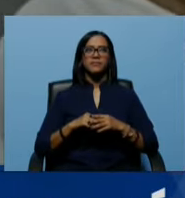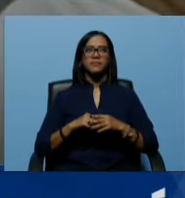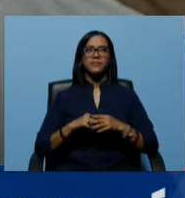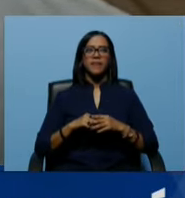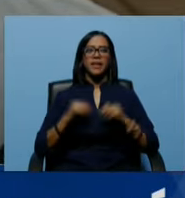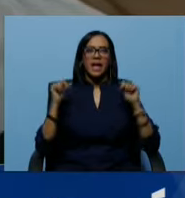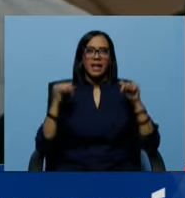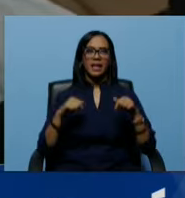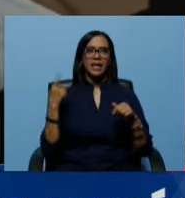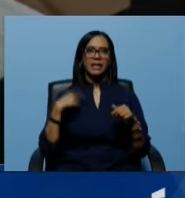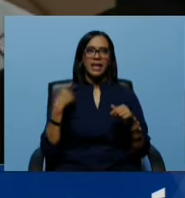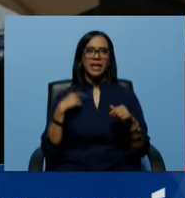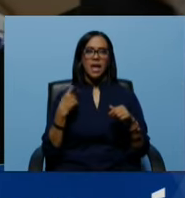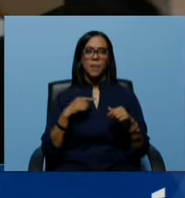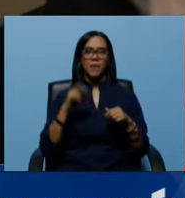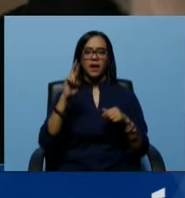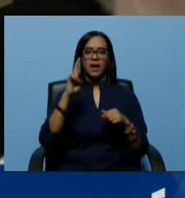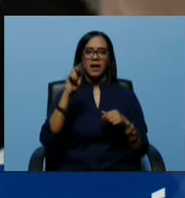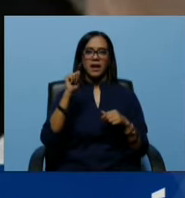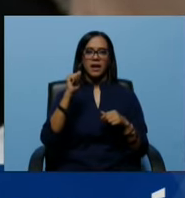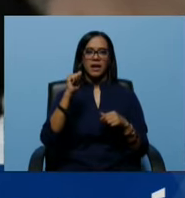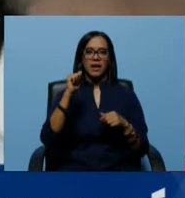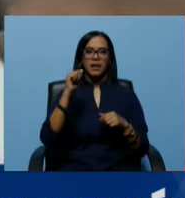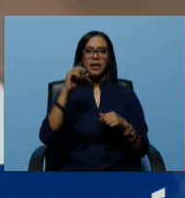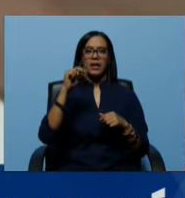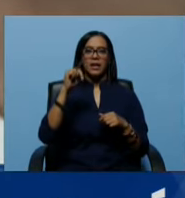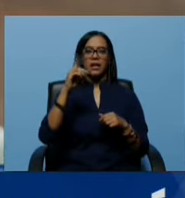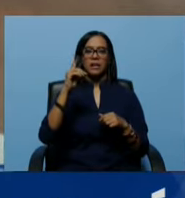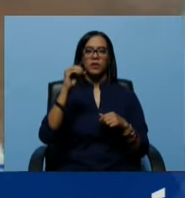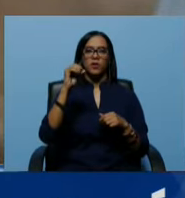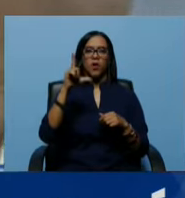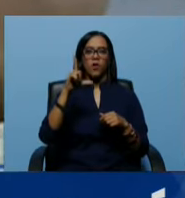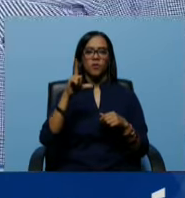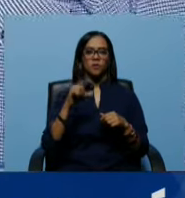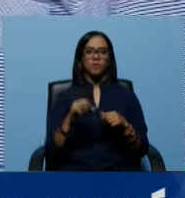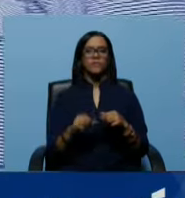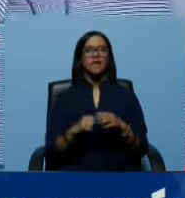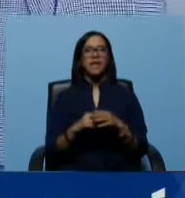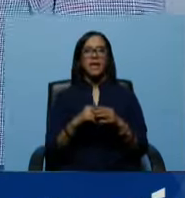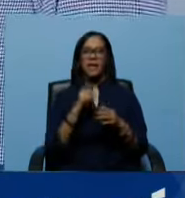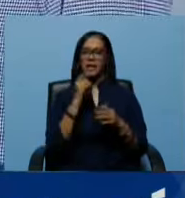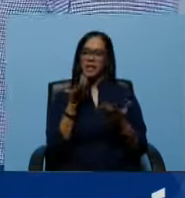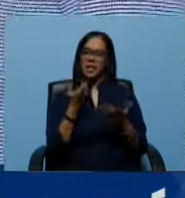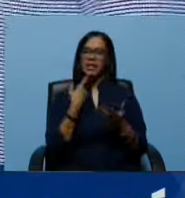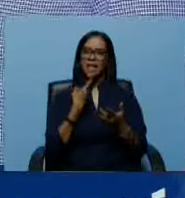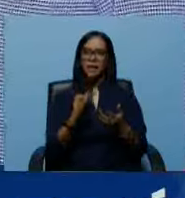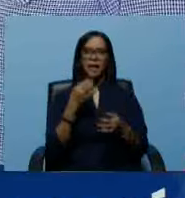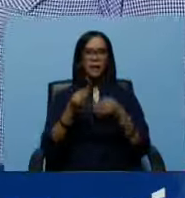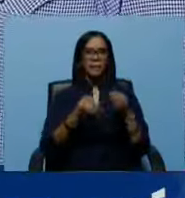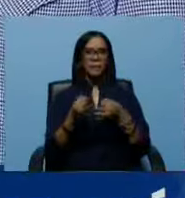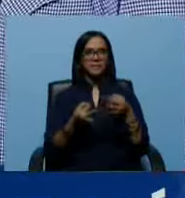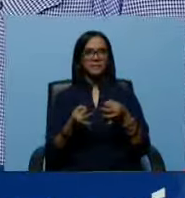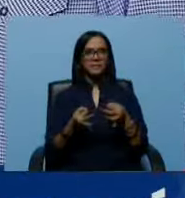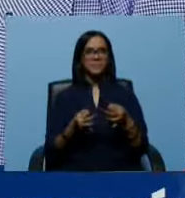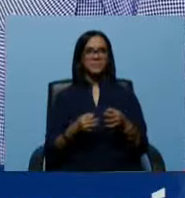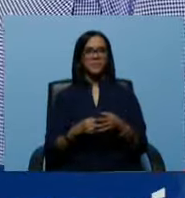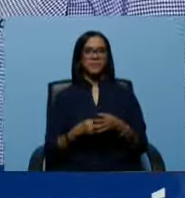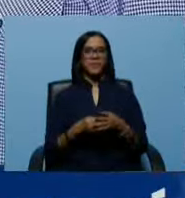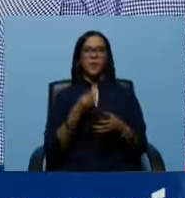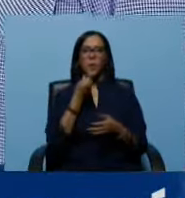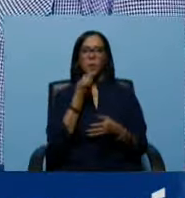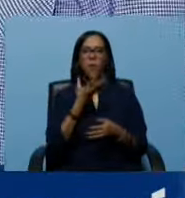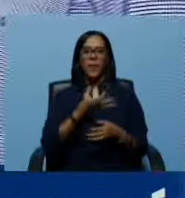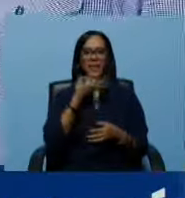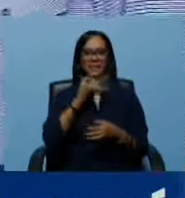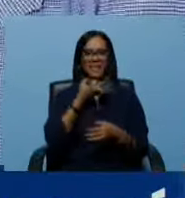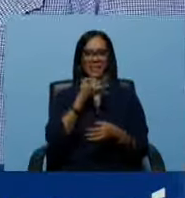Aquí tenemos a Randall Flores, dale un micrófono. ¿Qué me cuentas? Buenas tardes, señor presidente. Bueno,